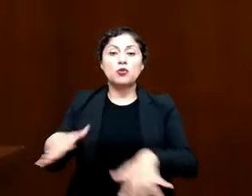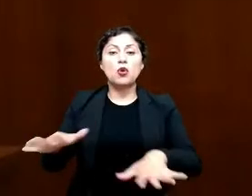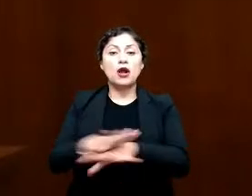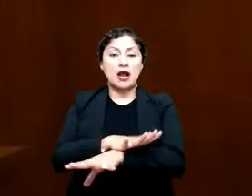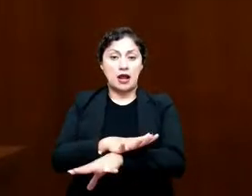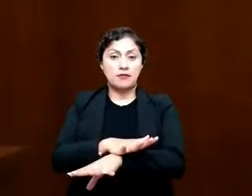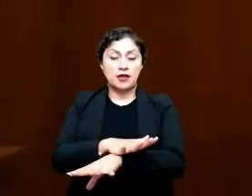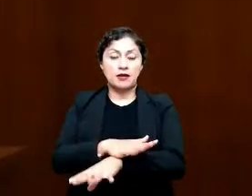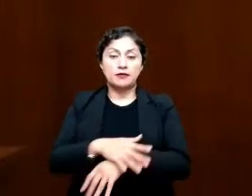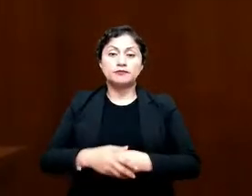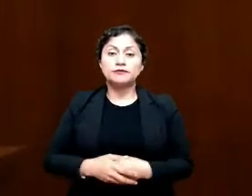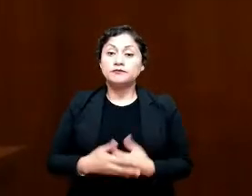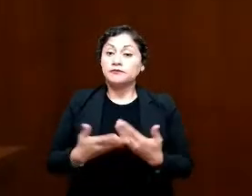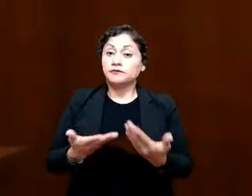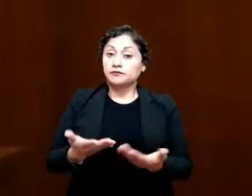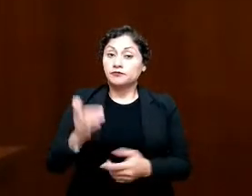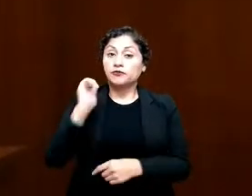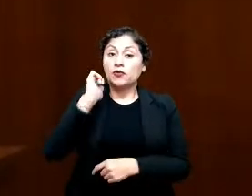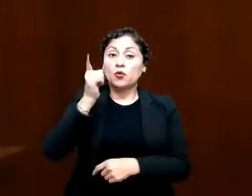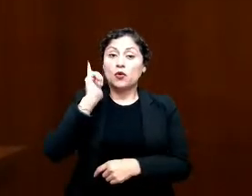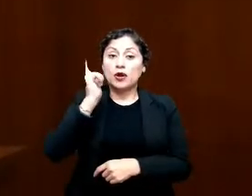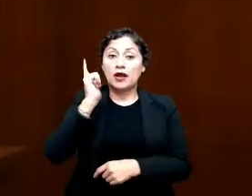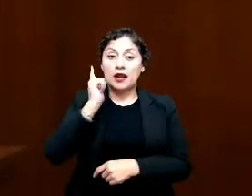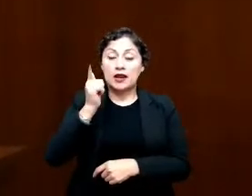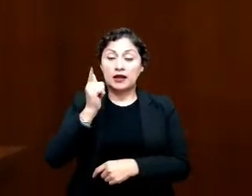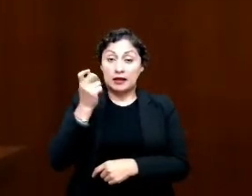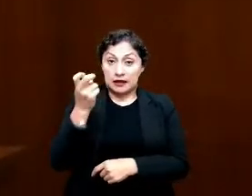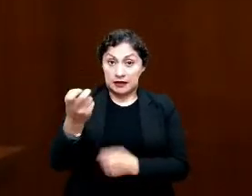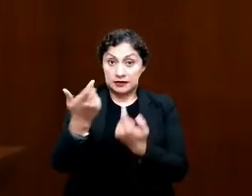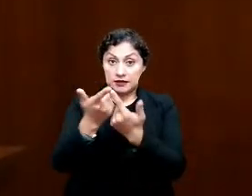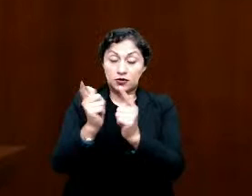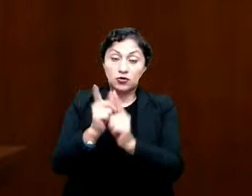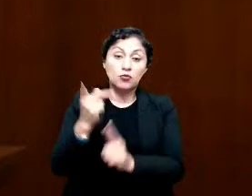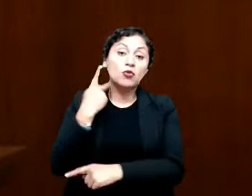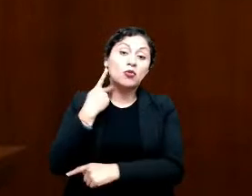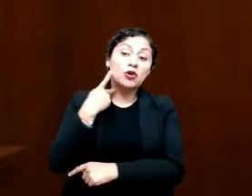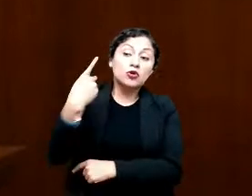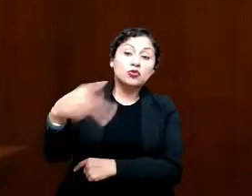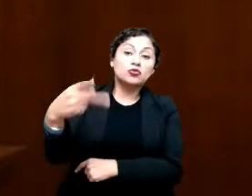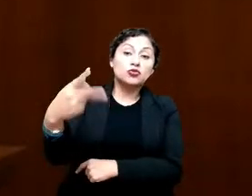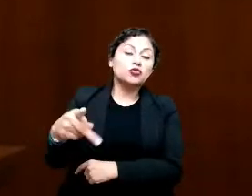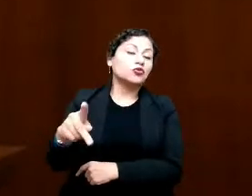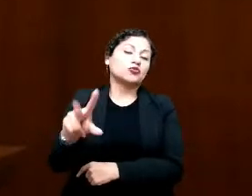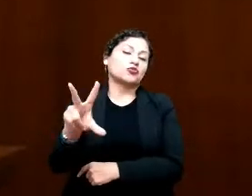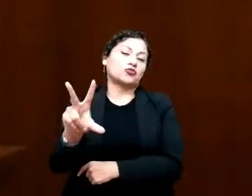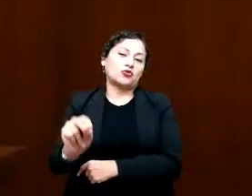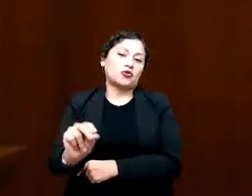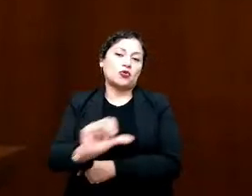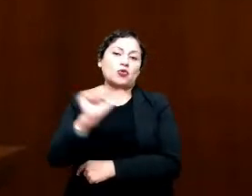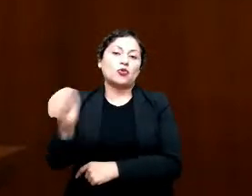Por cierto, que ya no será del partido al que usted pertenece.